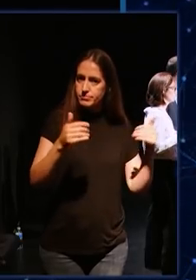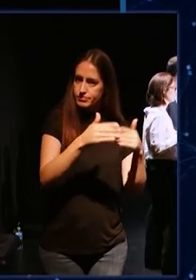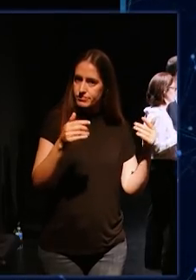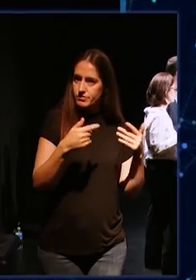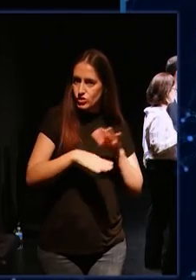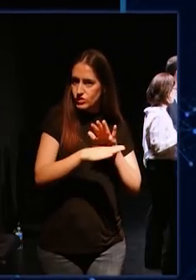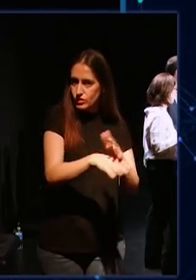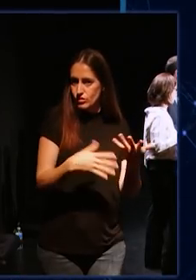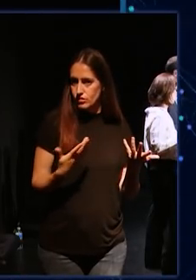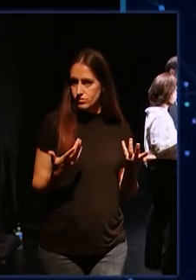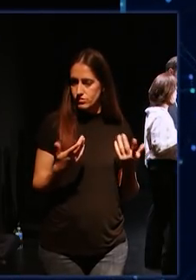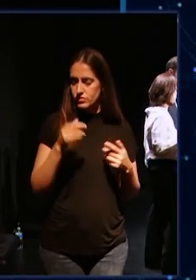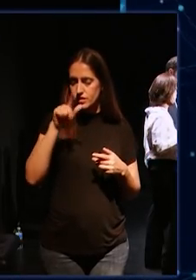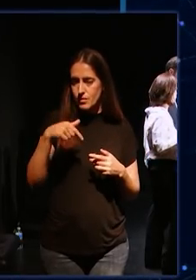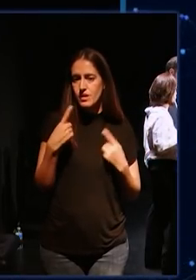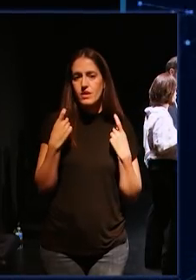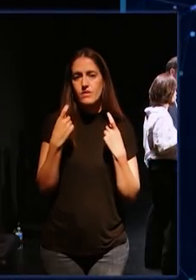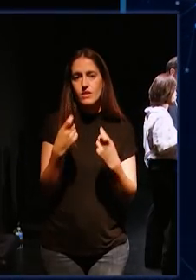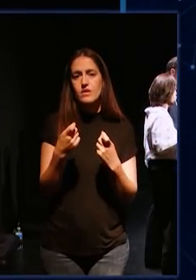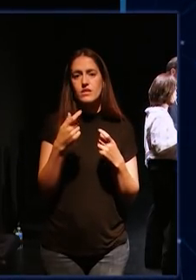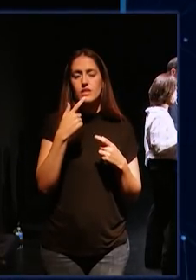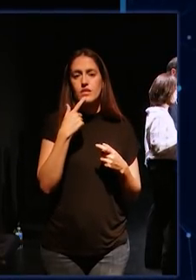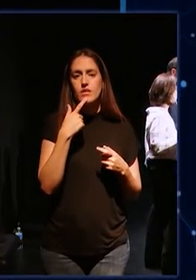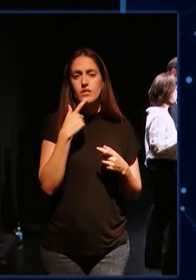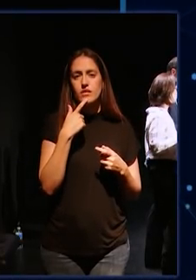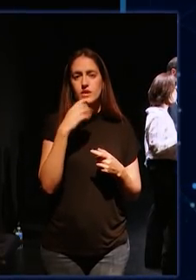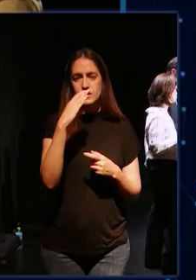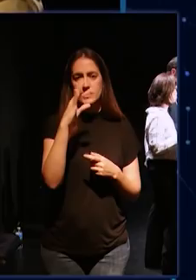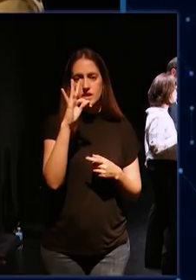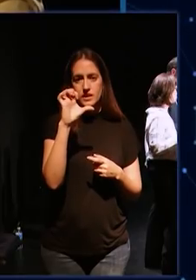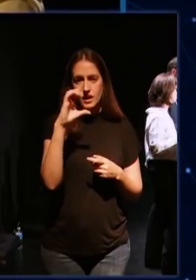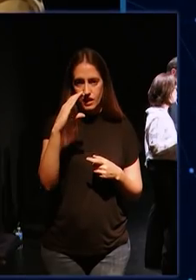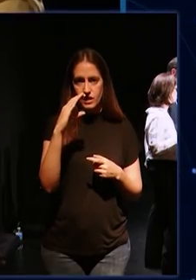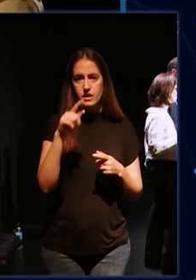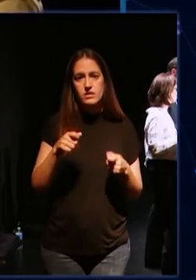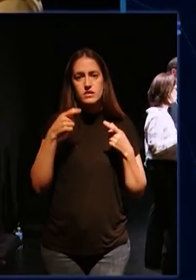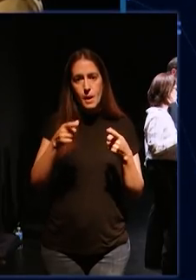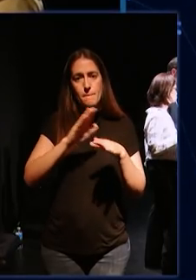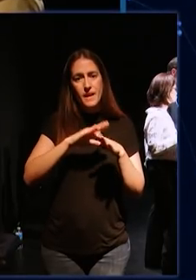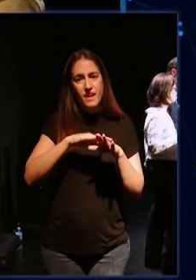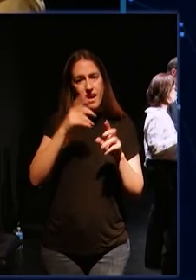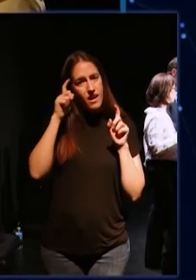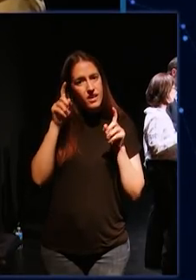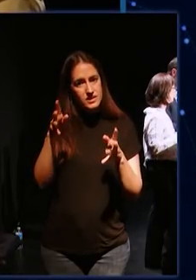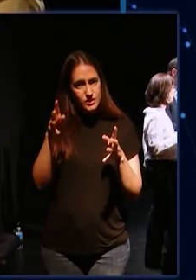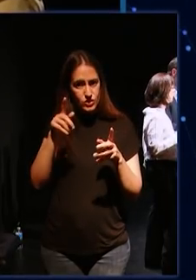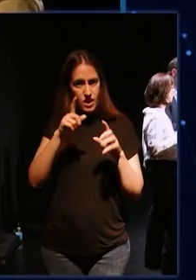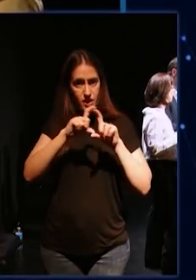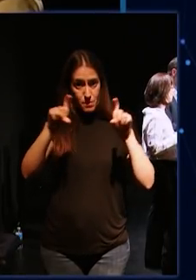Tenemos que impulsar también, dar más soporte al CSTEC para asesorar empresas y crear